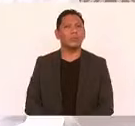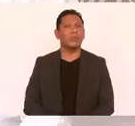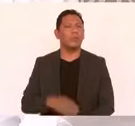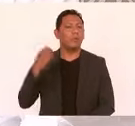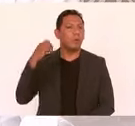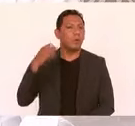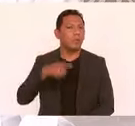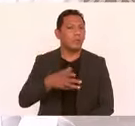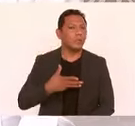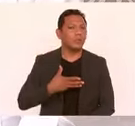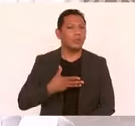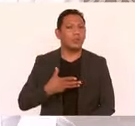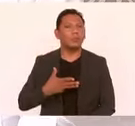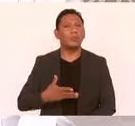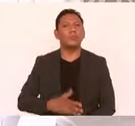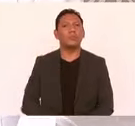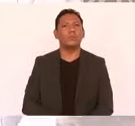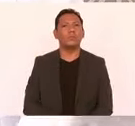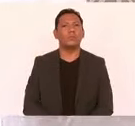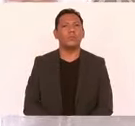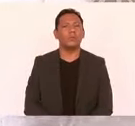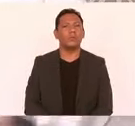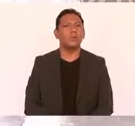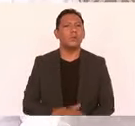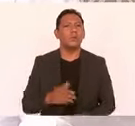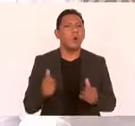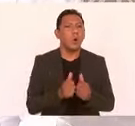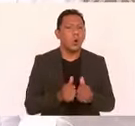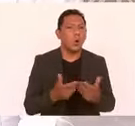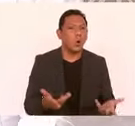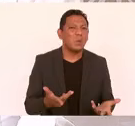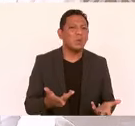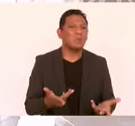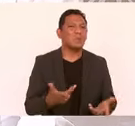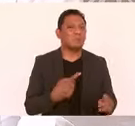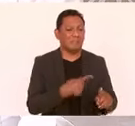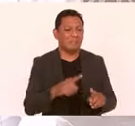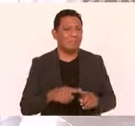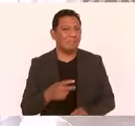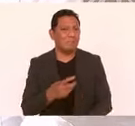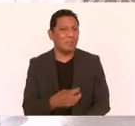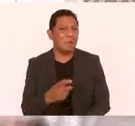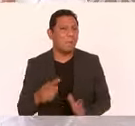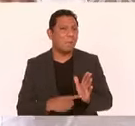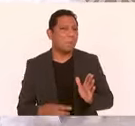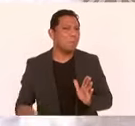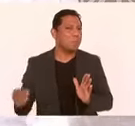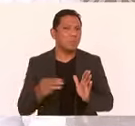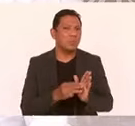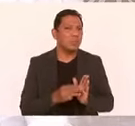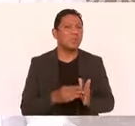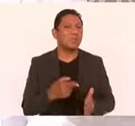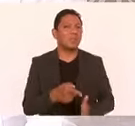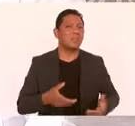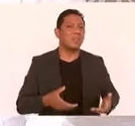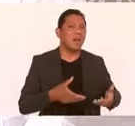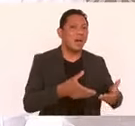ya crece al 4.5%. Con la canalización de más de 9 mil millones de pesos en los caminos